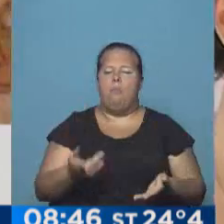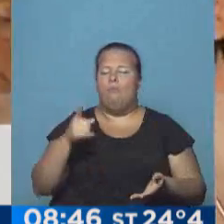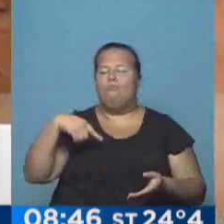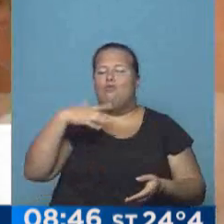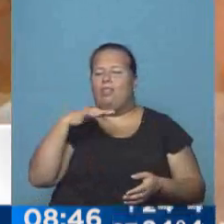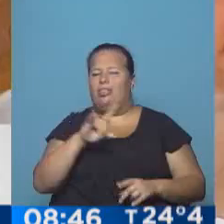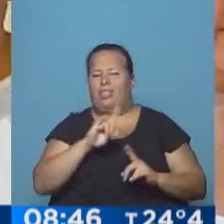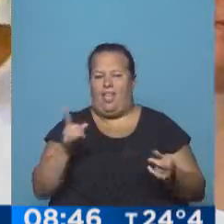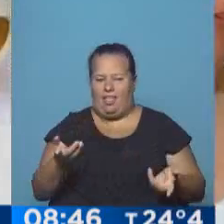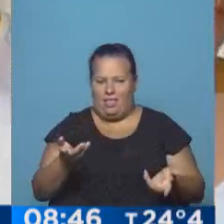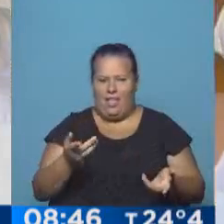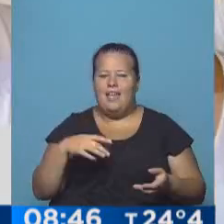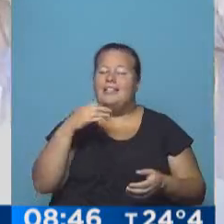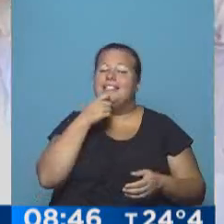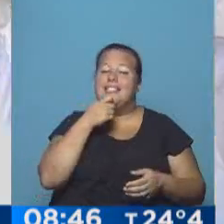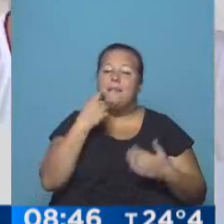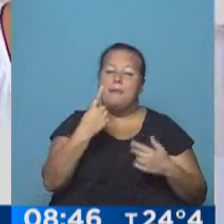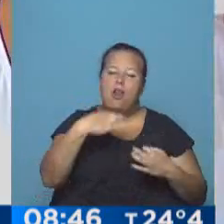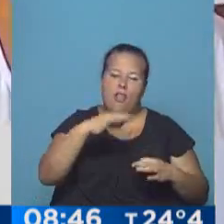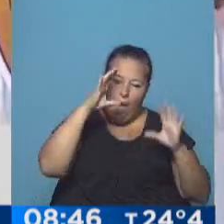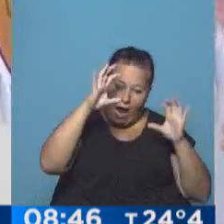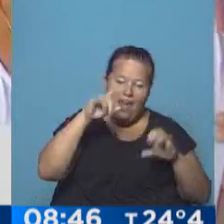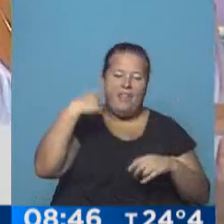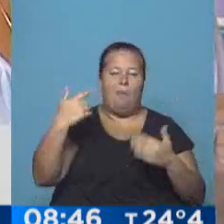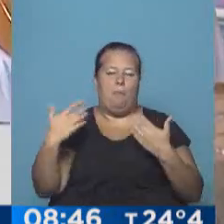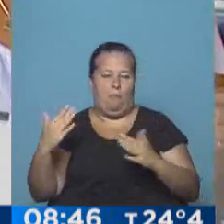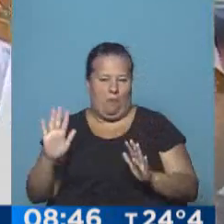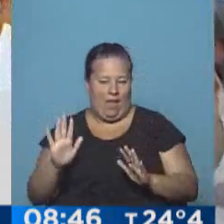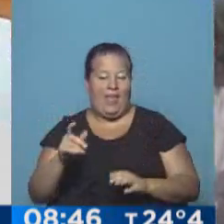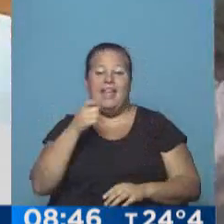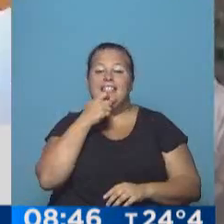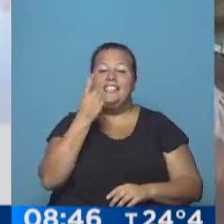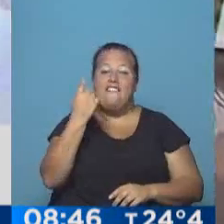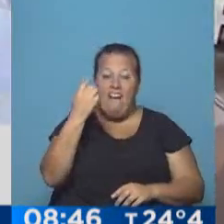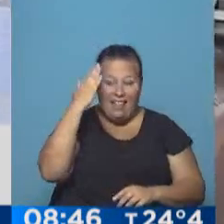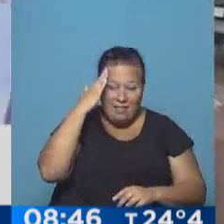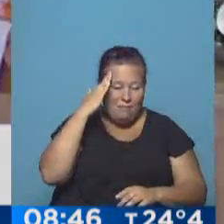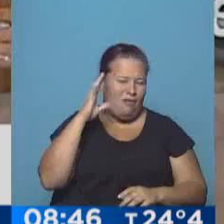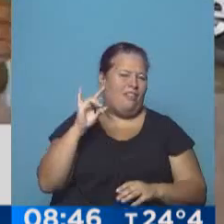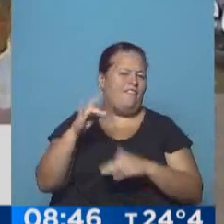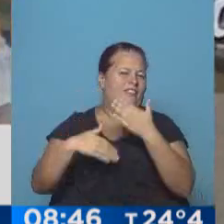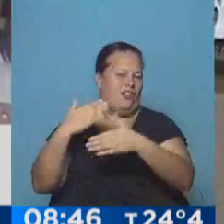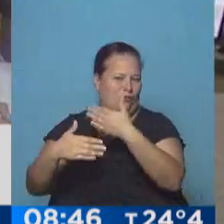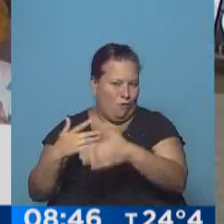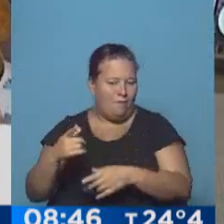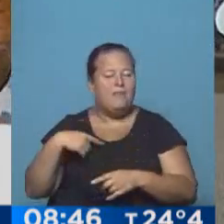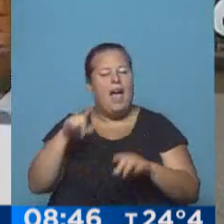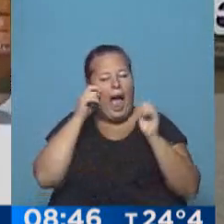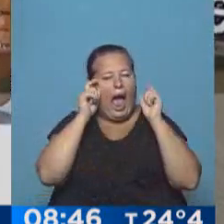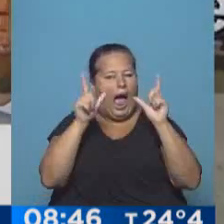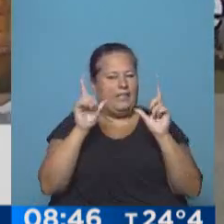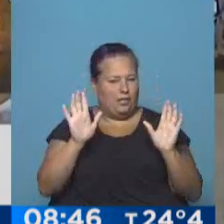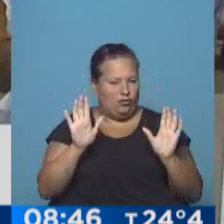entender nada si no es capaz de recordar bien, si le falta la memoria. Prestemos